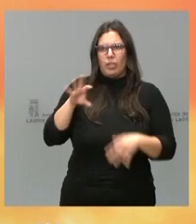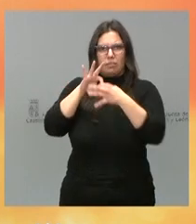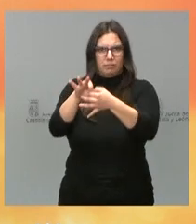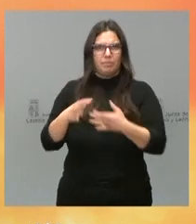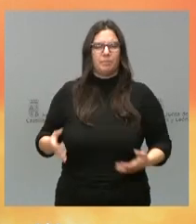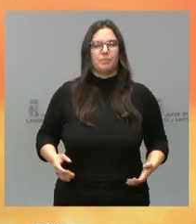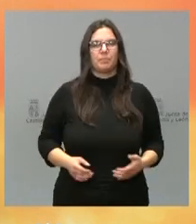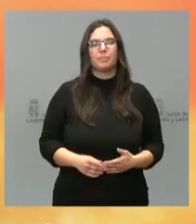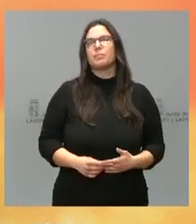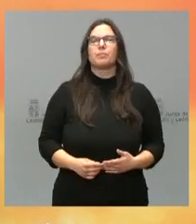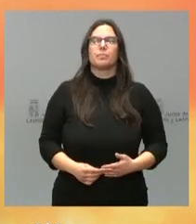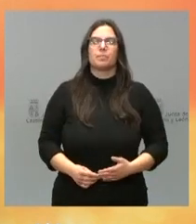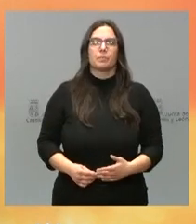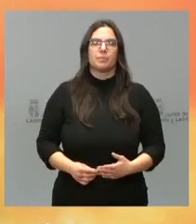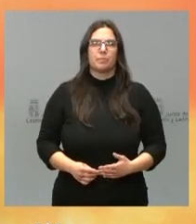sentido